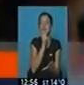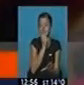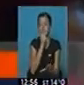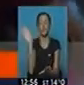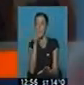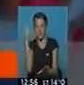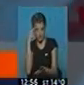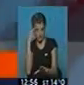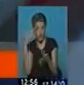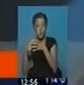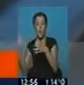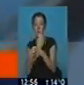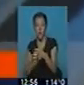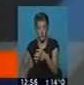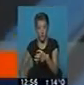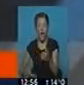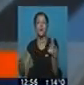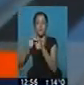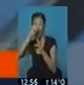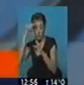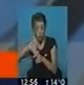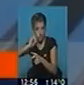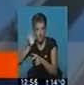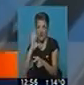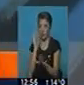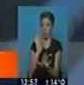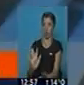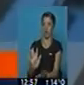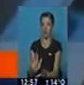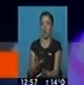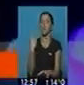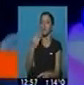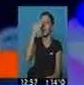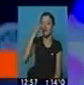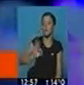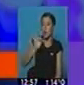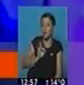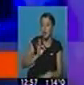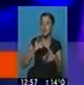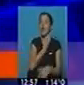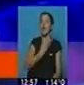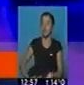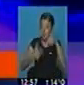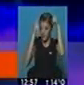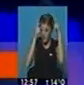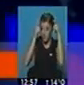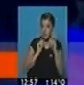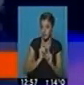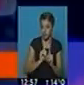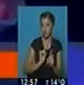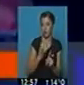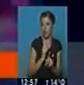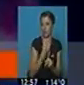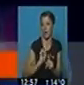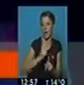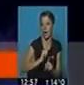Nacional, era una situación inédita, porque el chavismo estuvo acostumbrado todo este tiempo a gobernar solo. Y es un proceso que le cuesta mucho